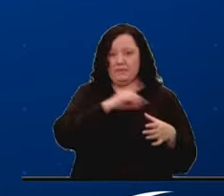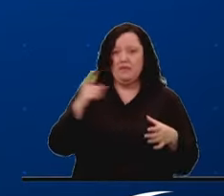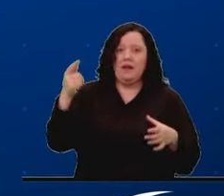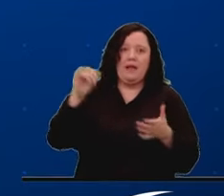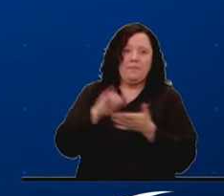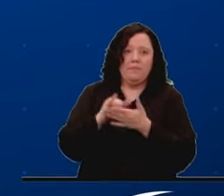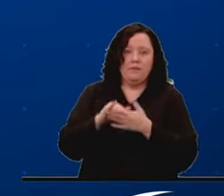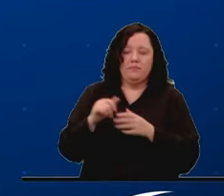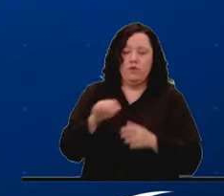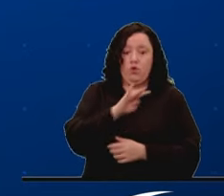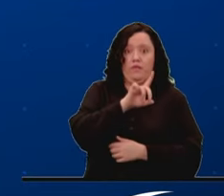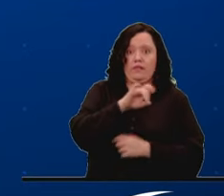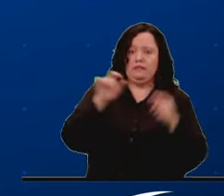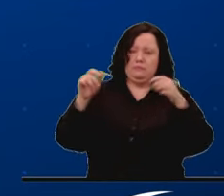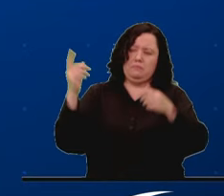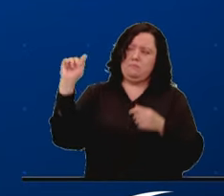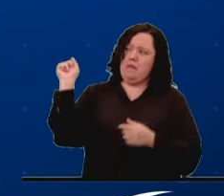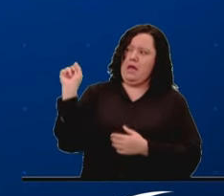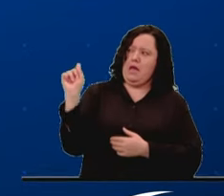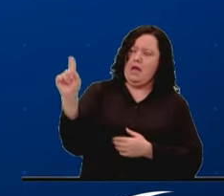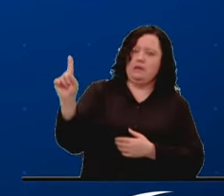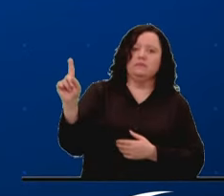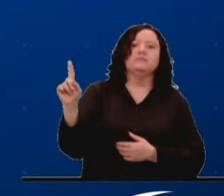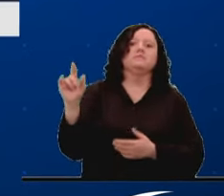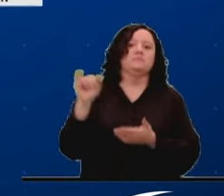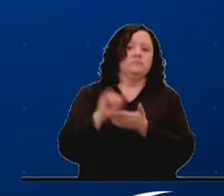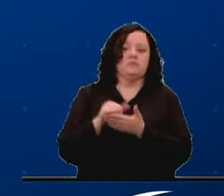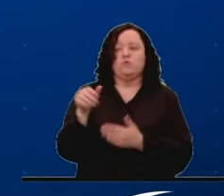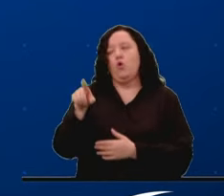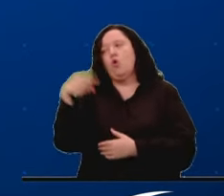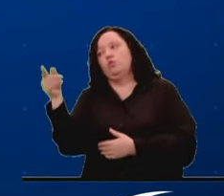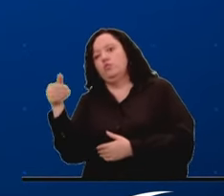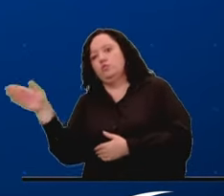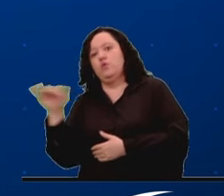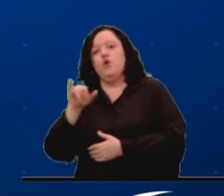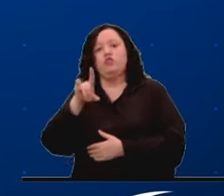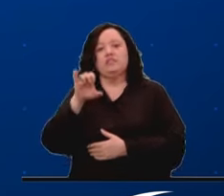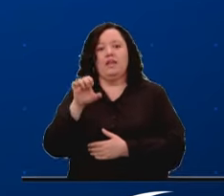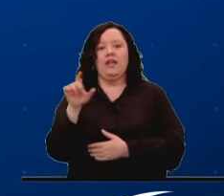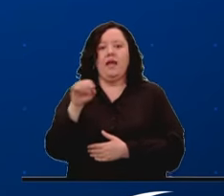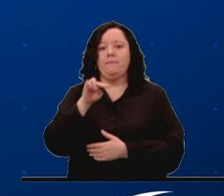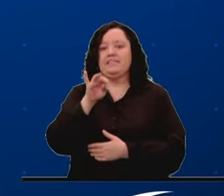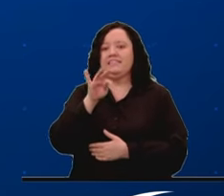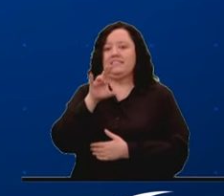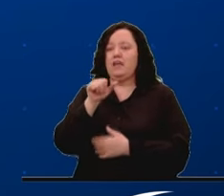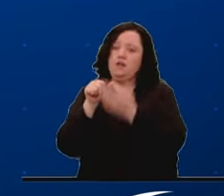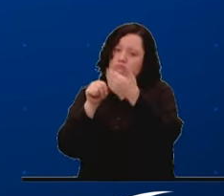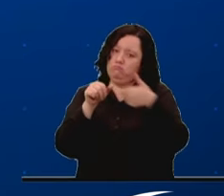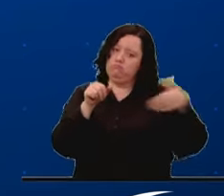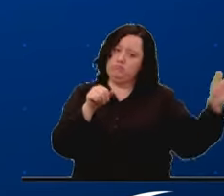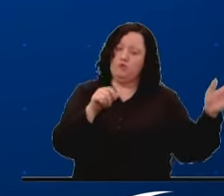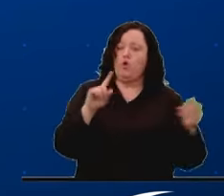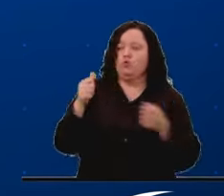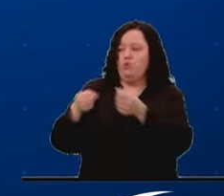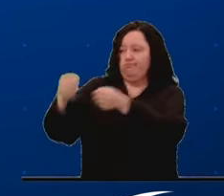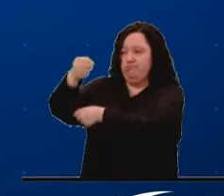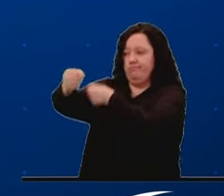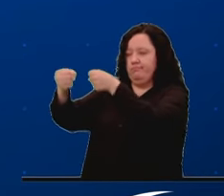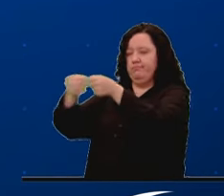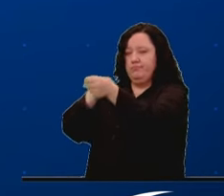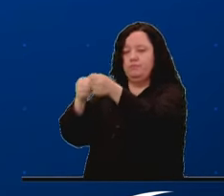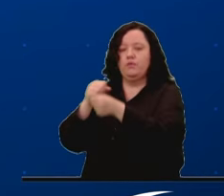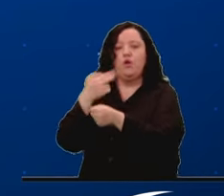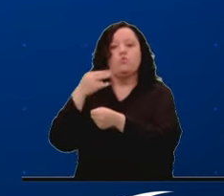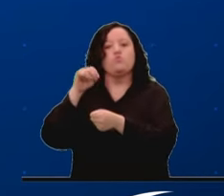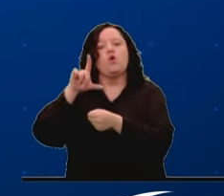que el almirante Cubides, sale por antigüedad de la institución el almirante José Amézquita y se hacen otros movimientos. El general Hugo